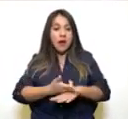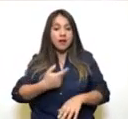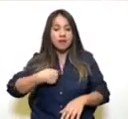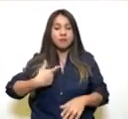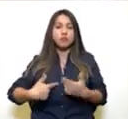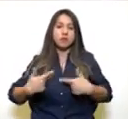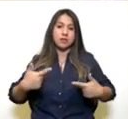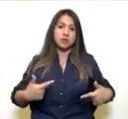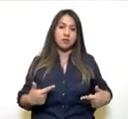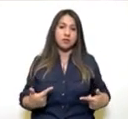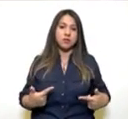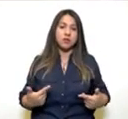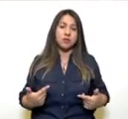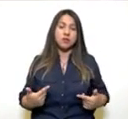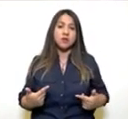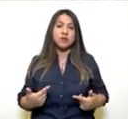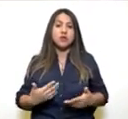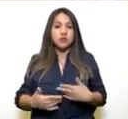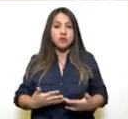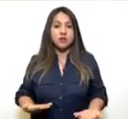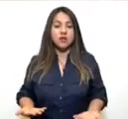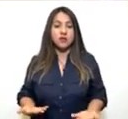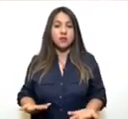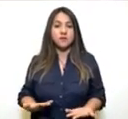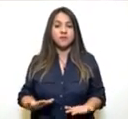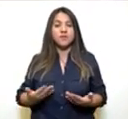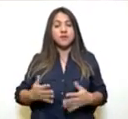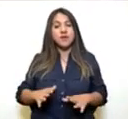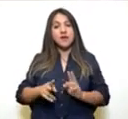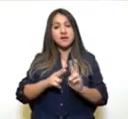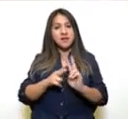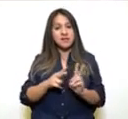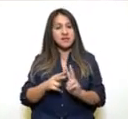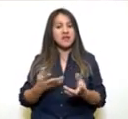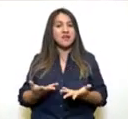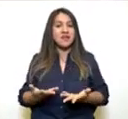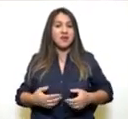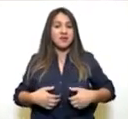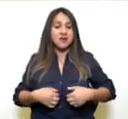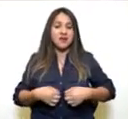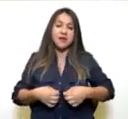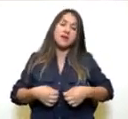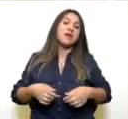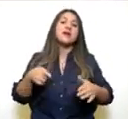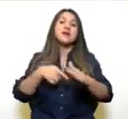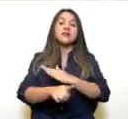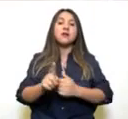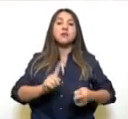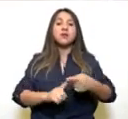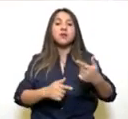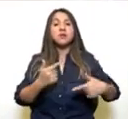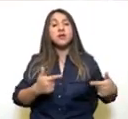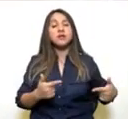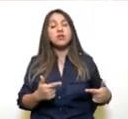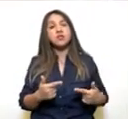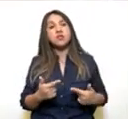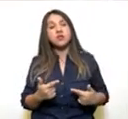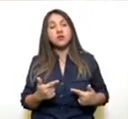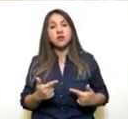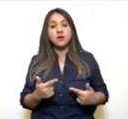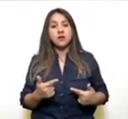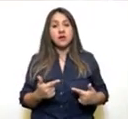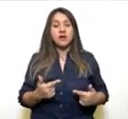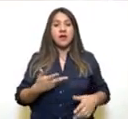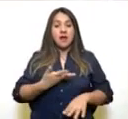donde se ha formado más bien entrar a un partido se ha formado una